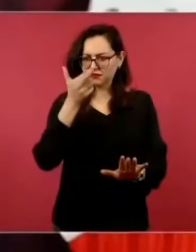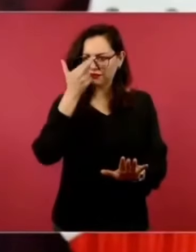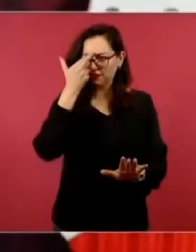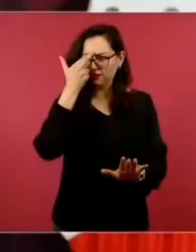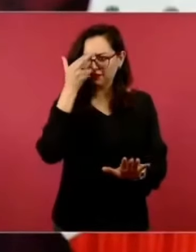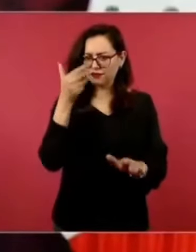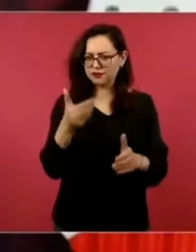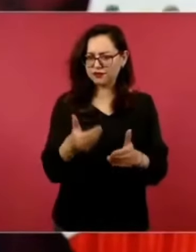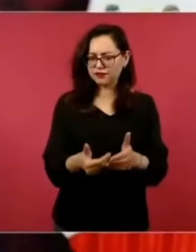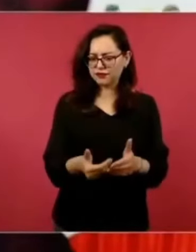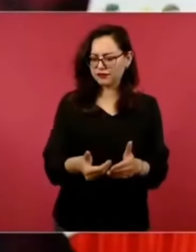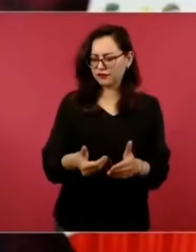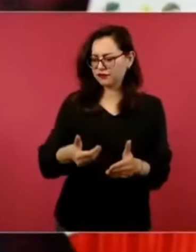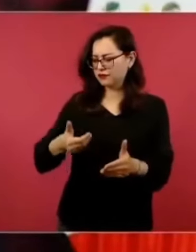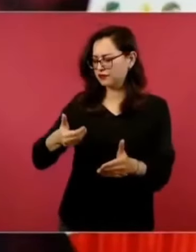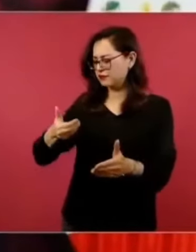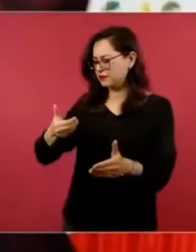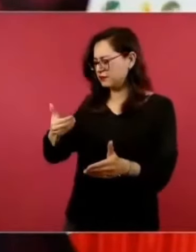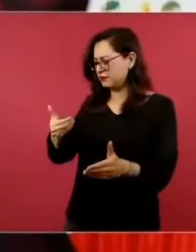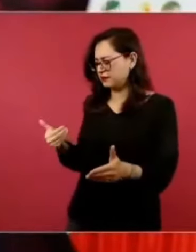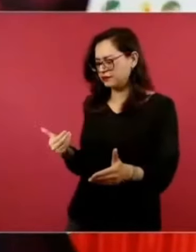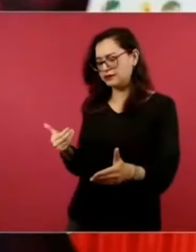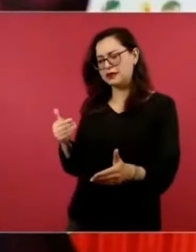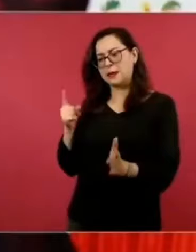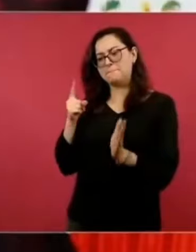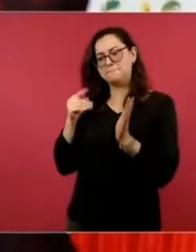1970 más de 50